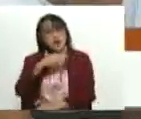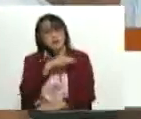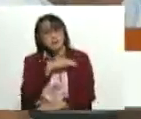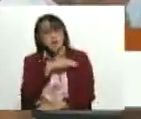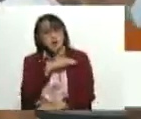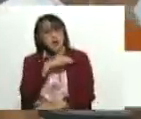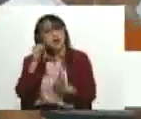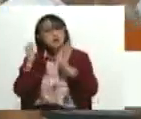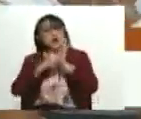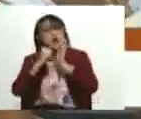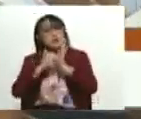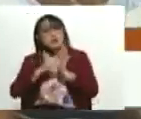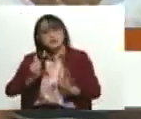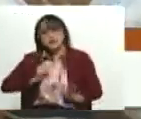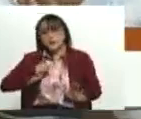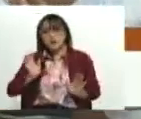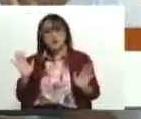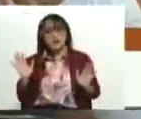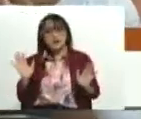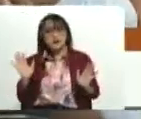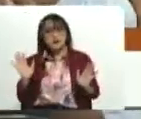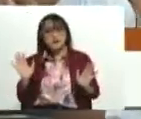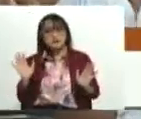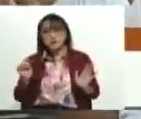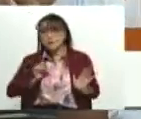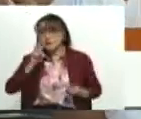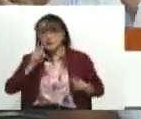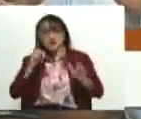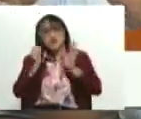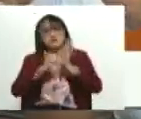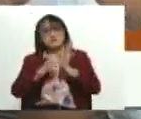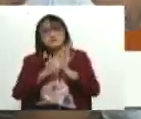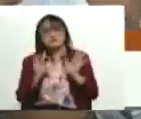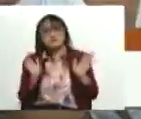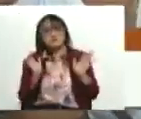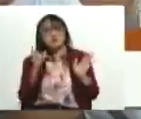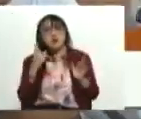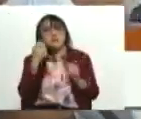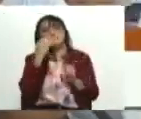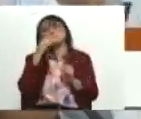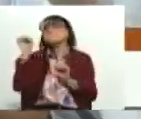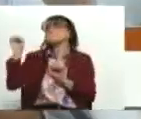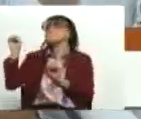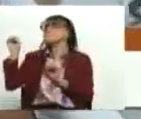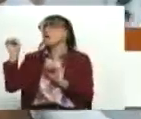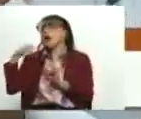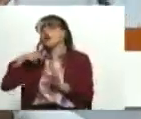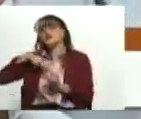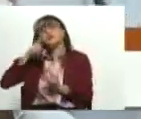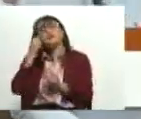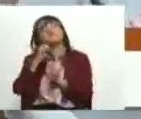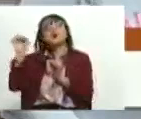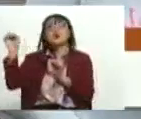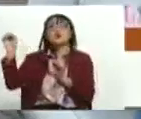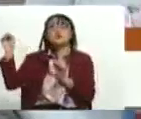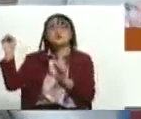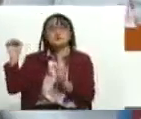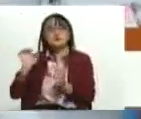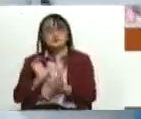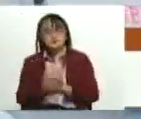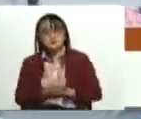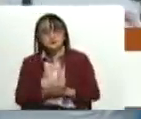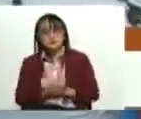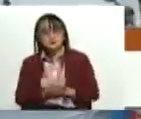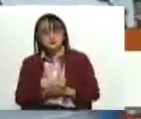puerta a quien sea. A quien sea. Que nos van a voltear los ojos, voltéelo, nosotros también lo volteamos.